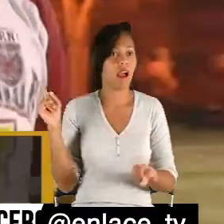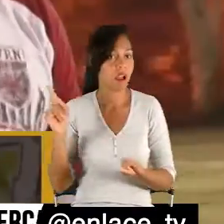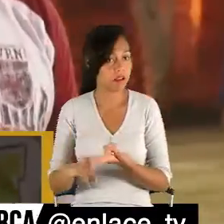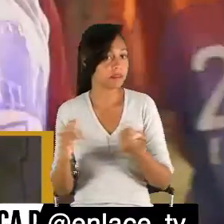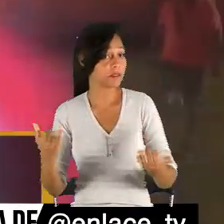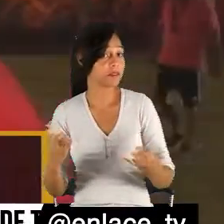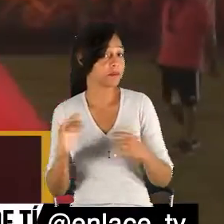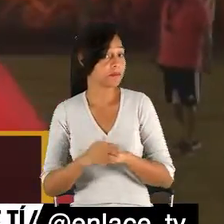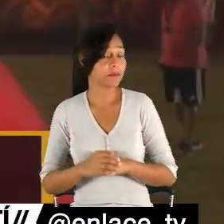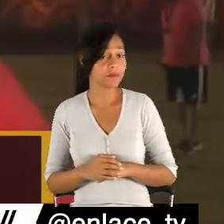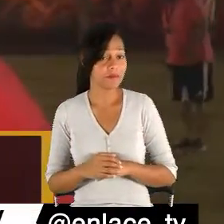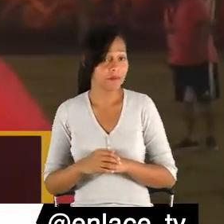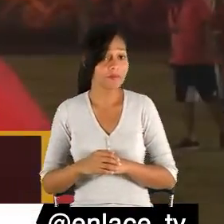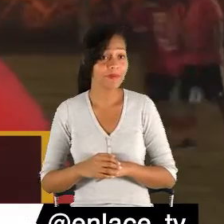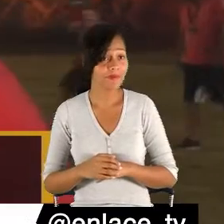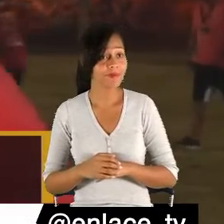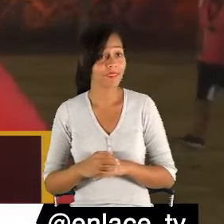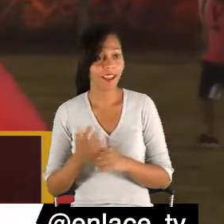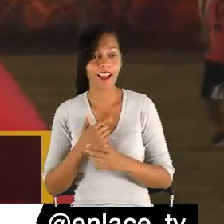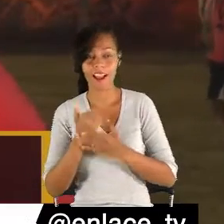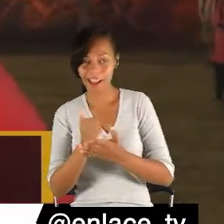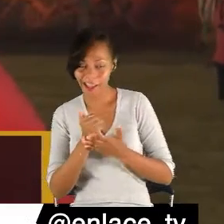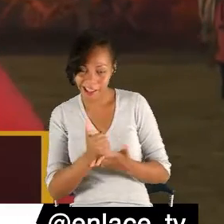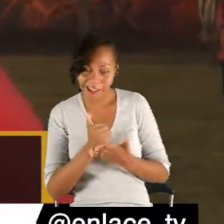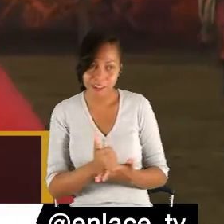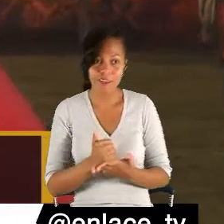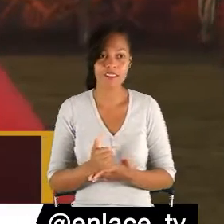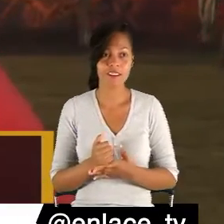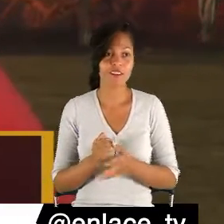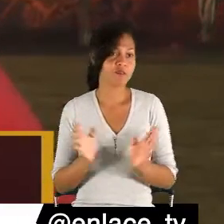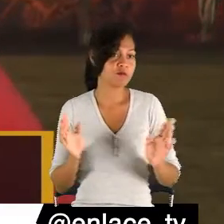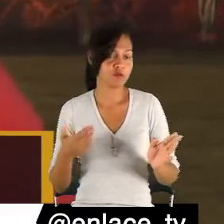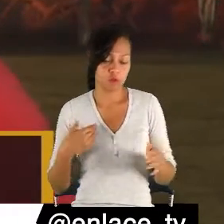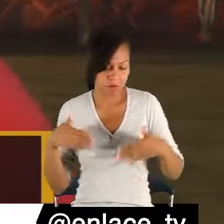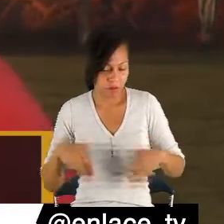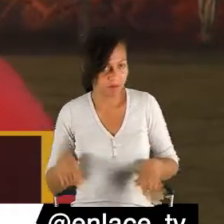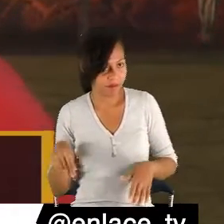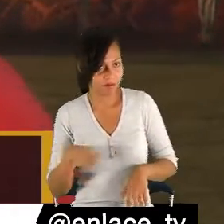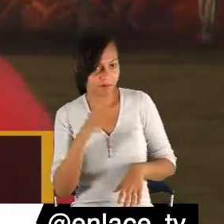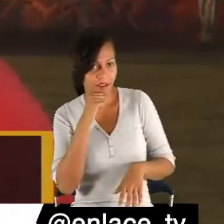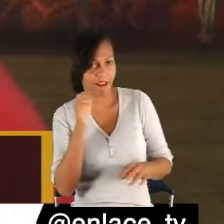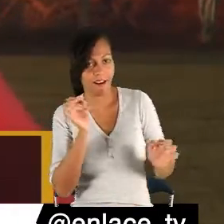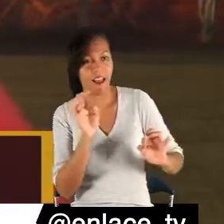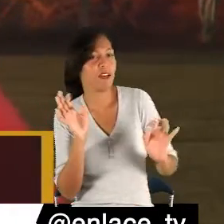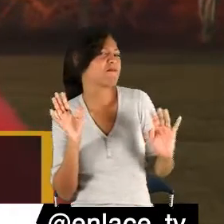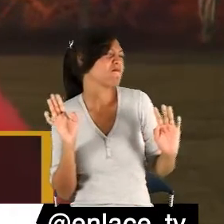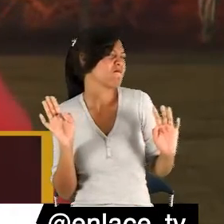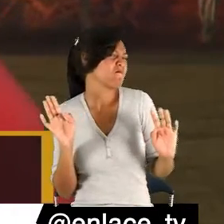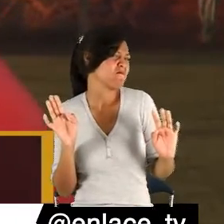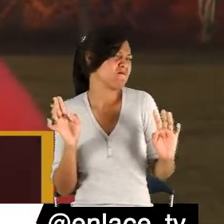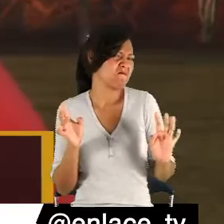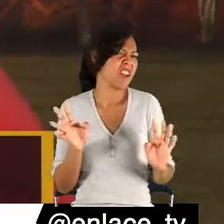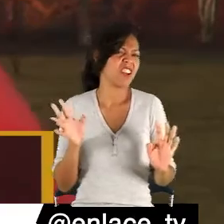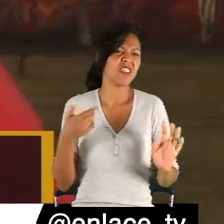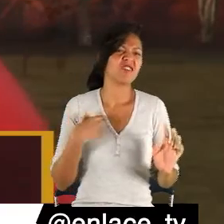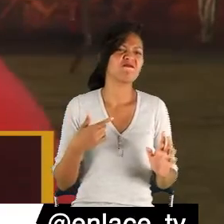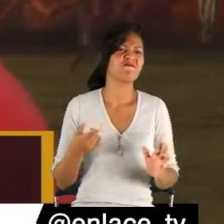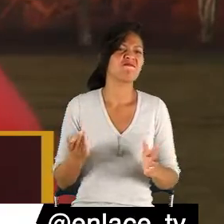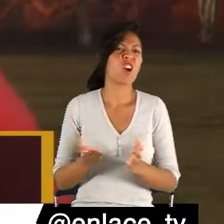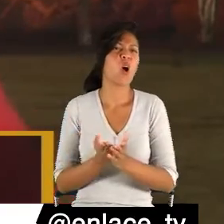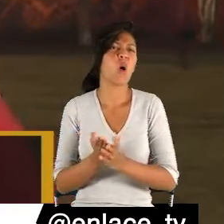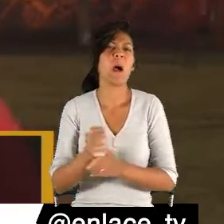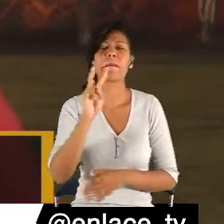aportando mi granito de arena aunque no soy de acá pero ya mejor dicho 6 de acá es porque ya